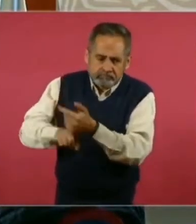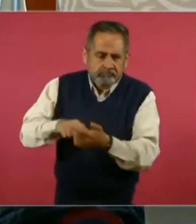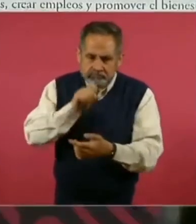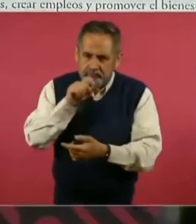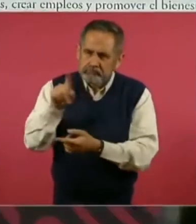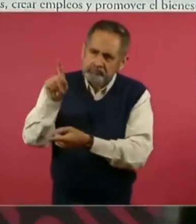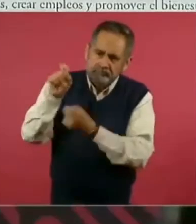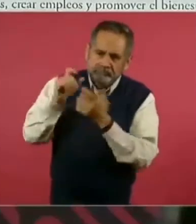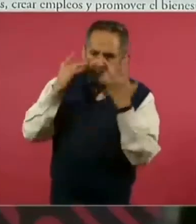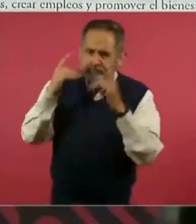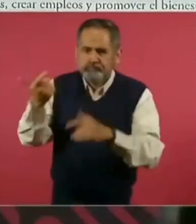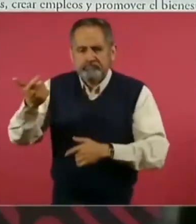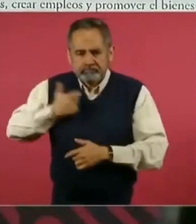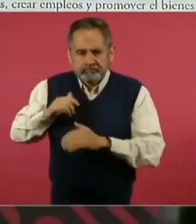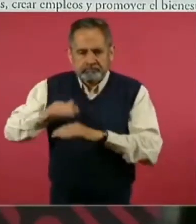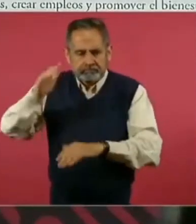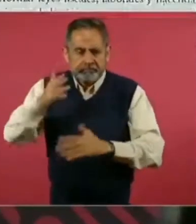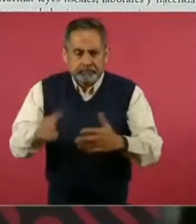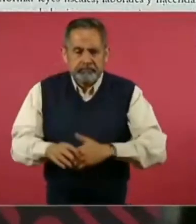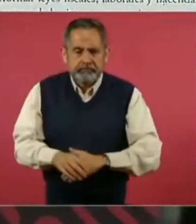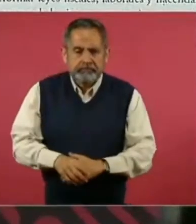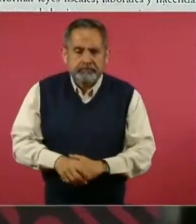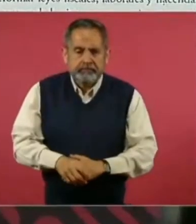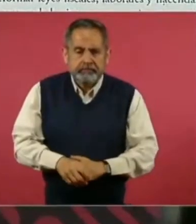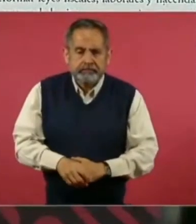hizo. Adelante.